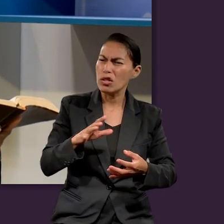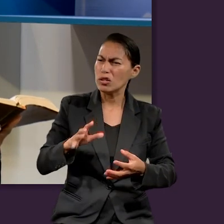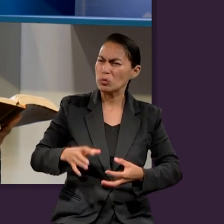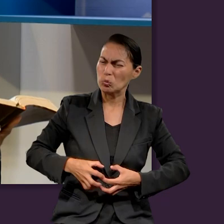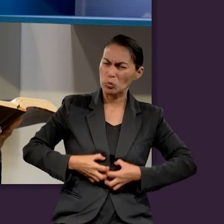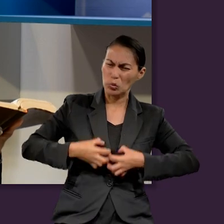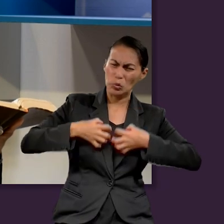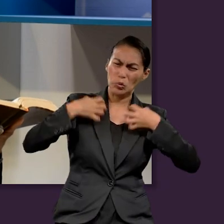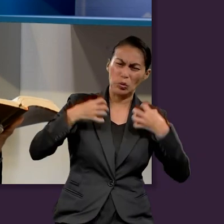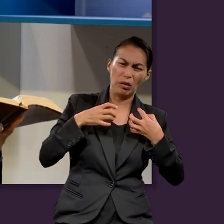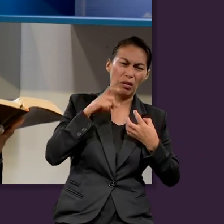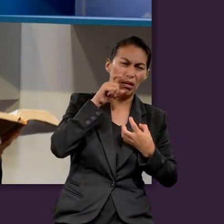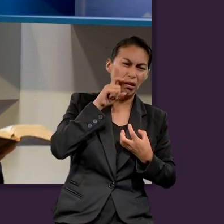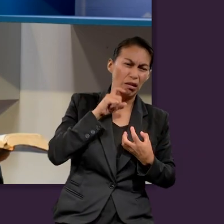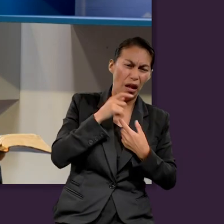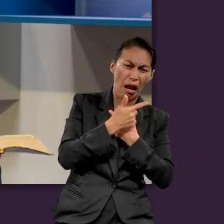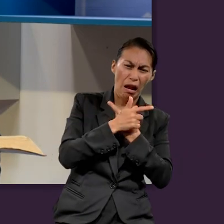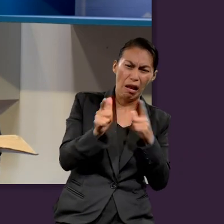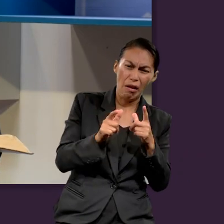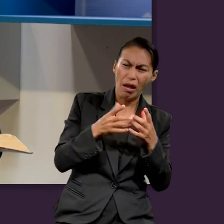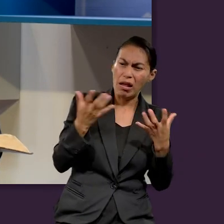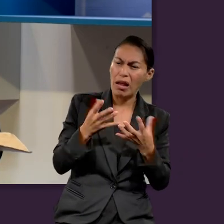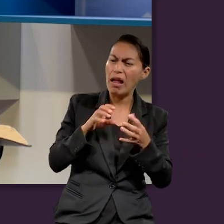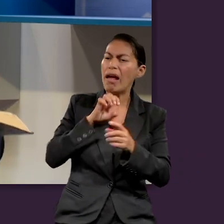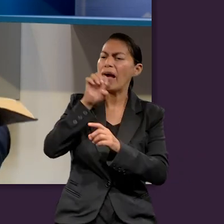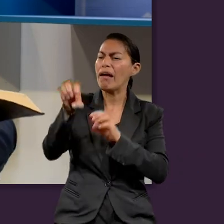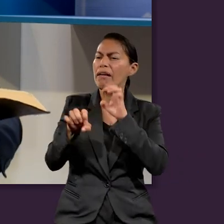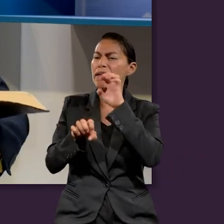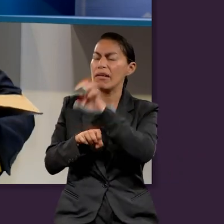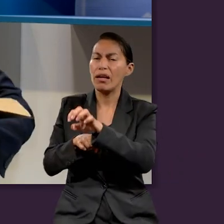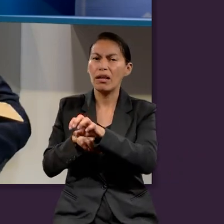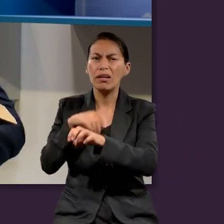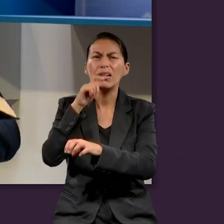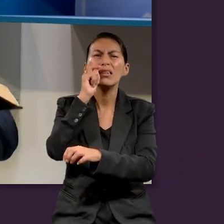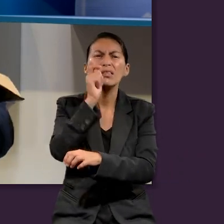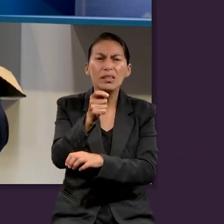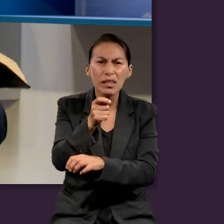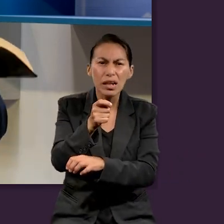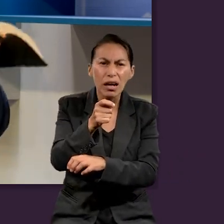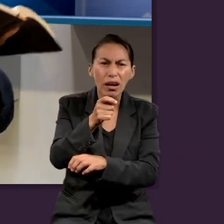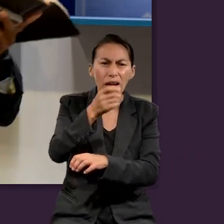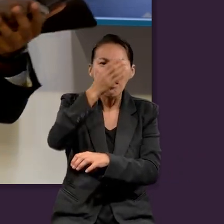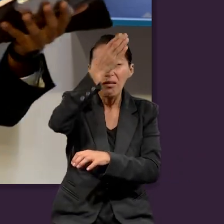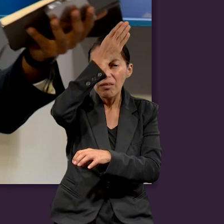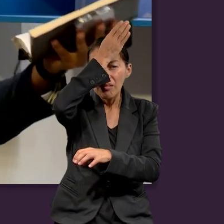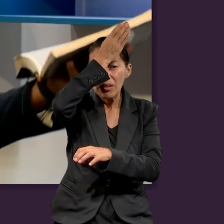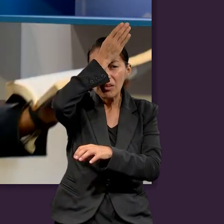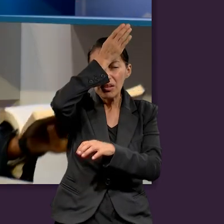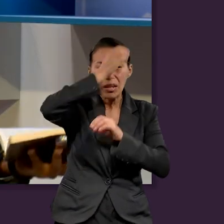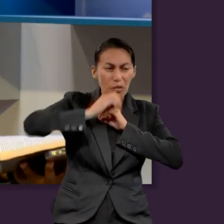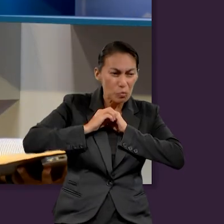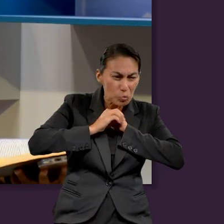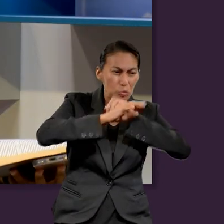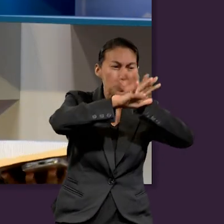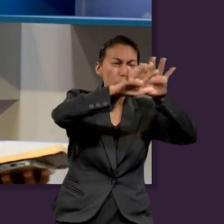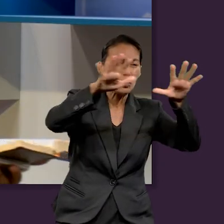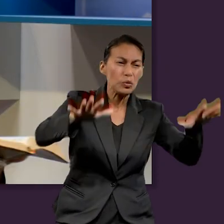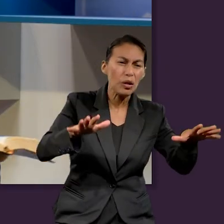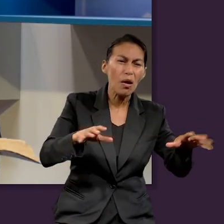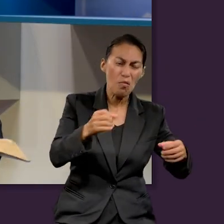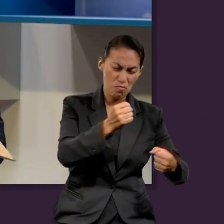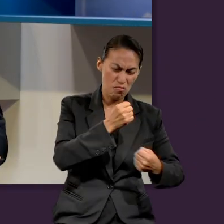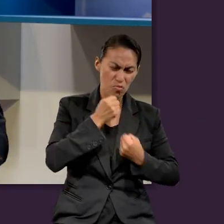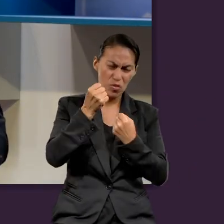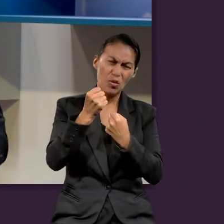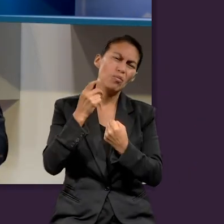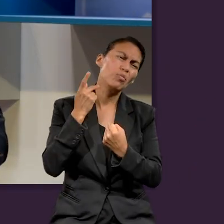naciones del vino del furor de su fornicación quiere decir que Babilonia se ha esparcido por todo el mundo este